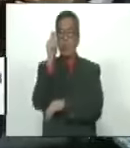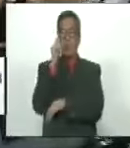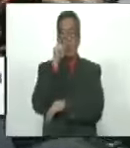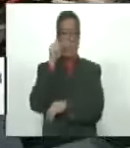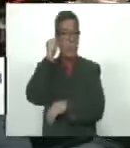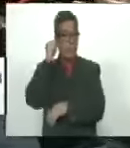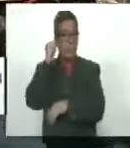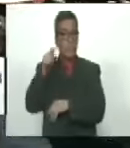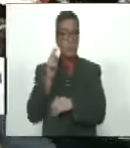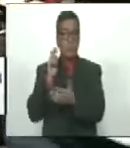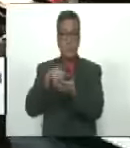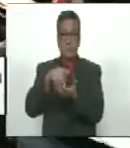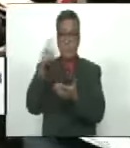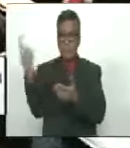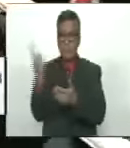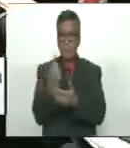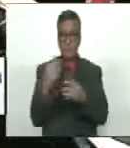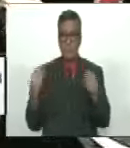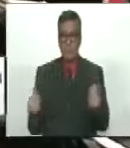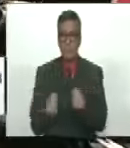presentes.